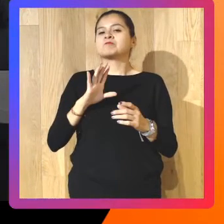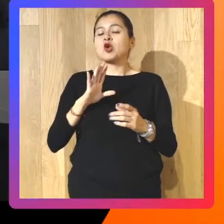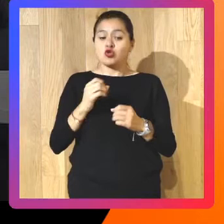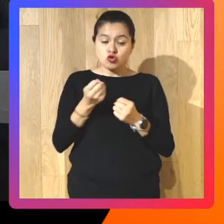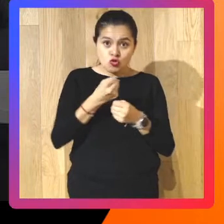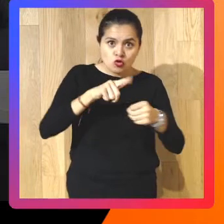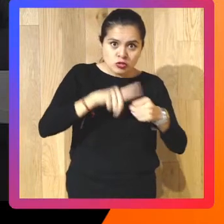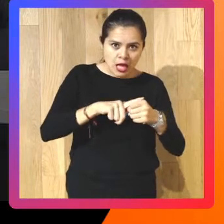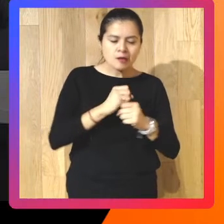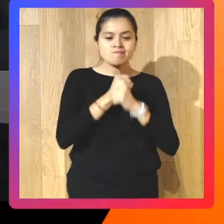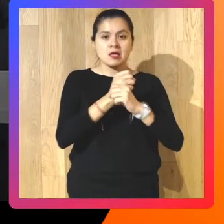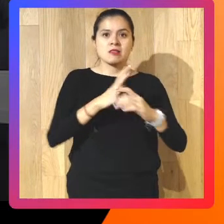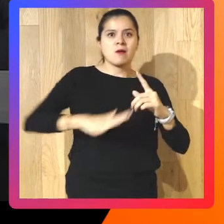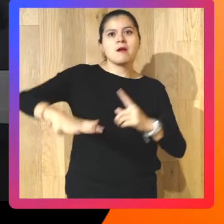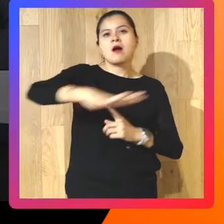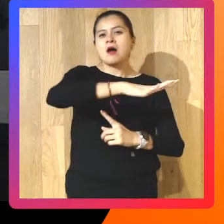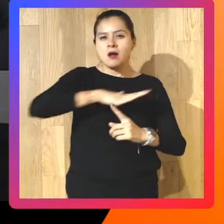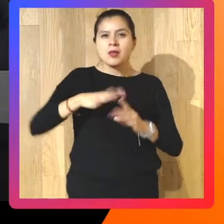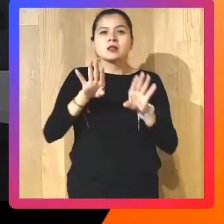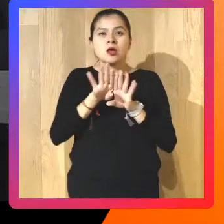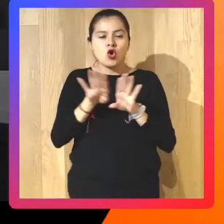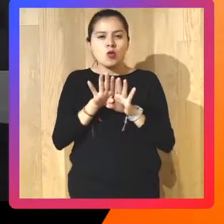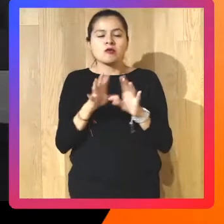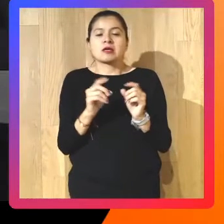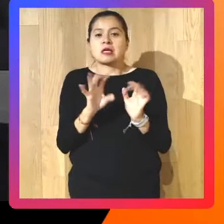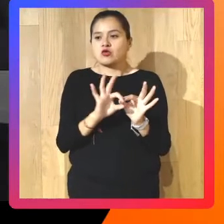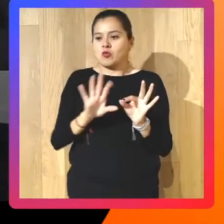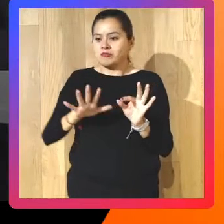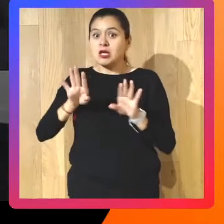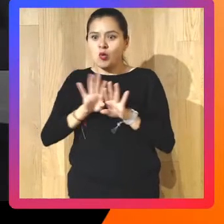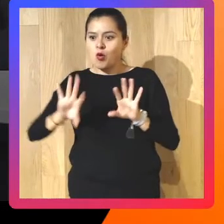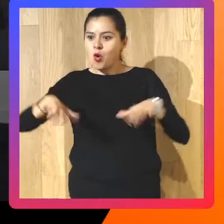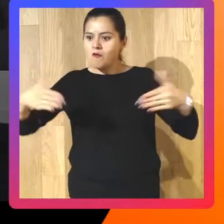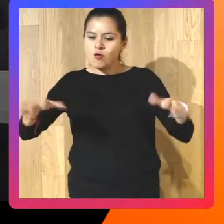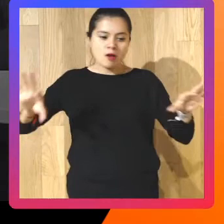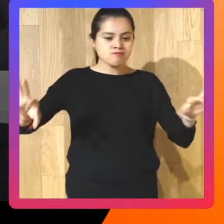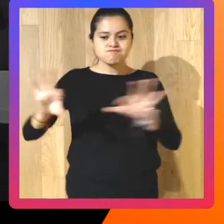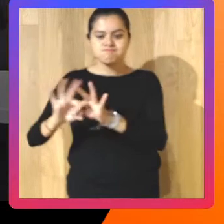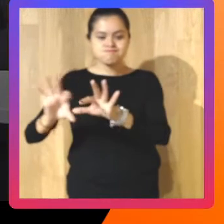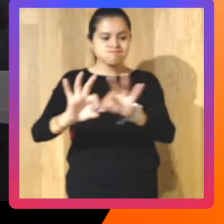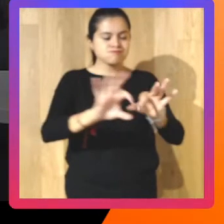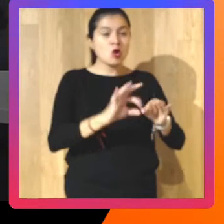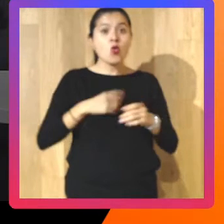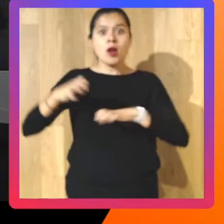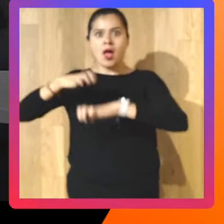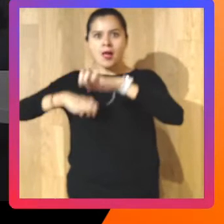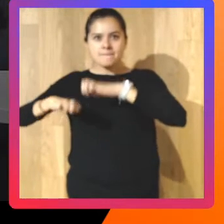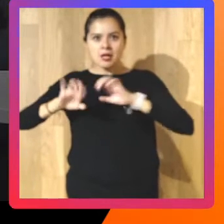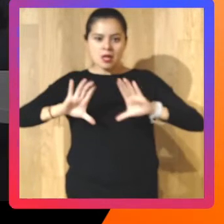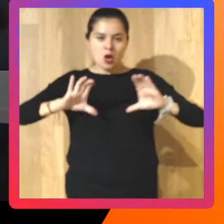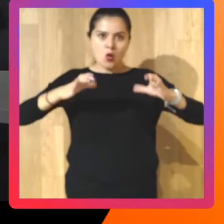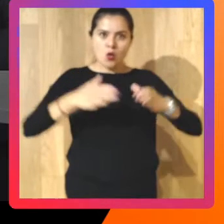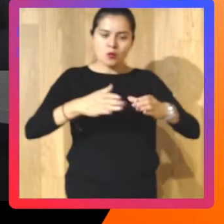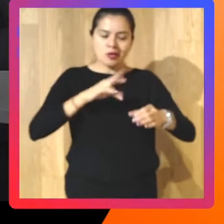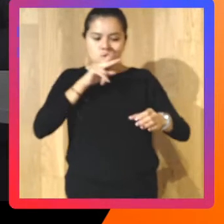ambiental en las operaciones puede tener en el entorno circundante. Una empresa que se preocupa por su comunidad se